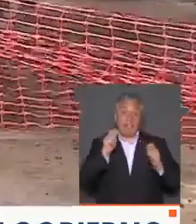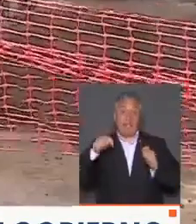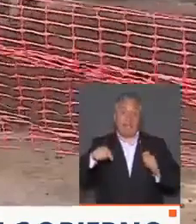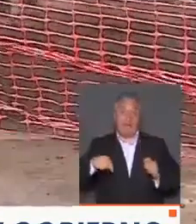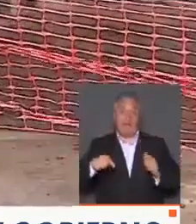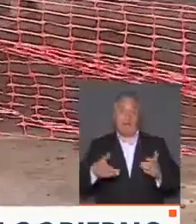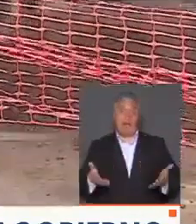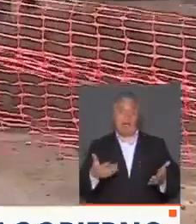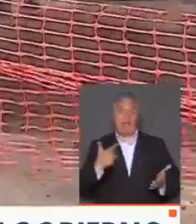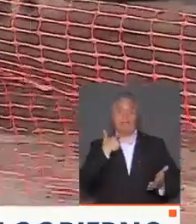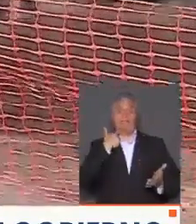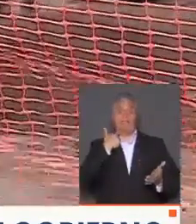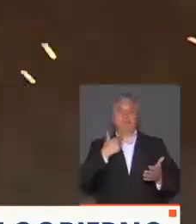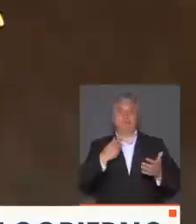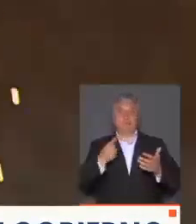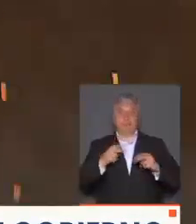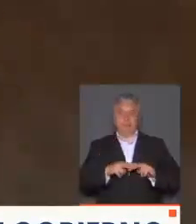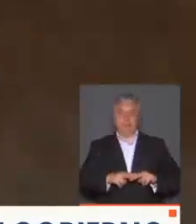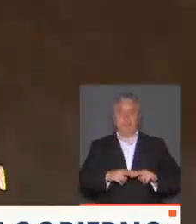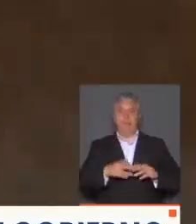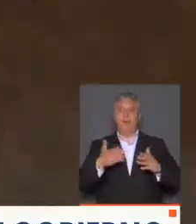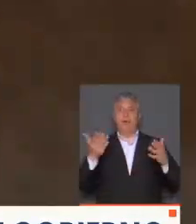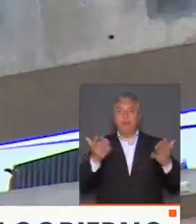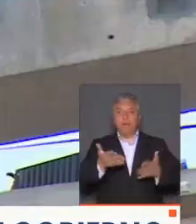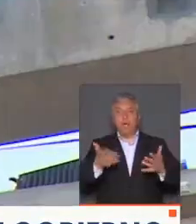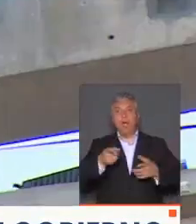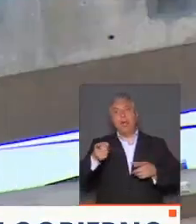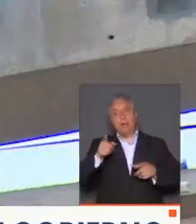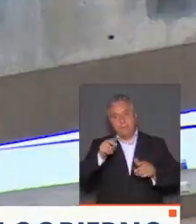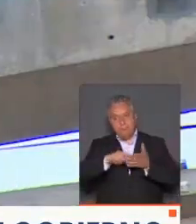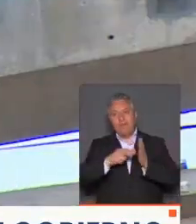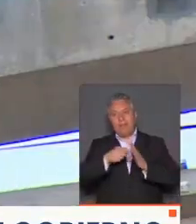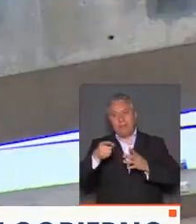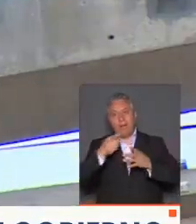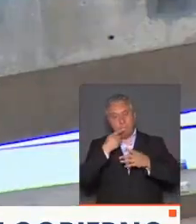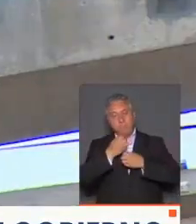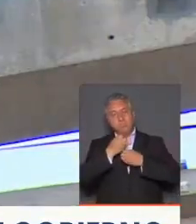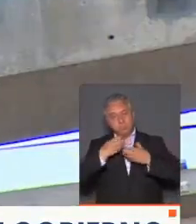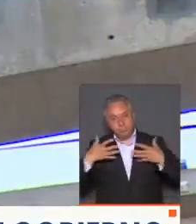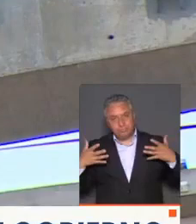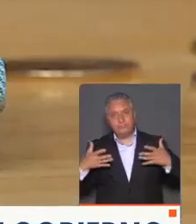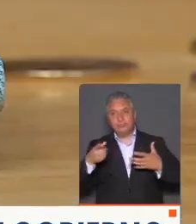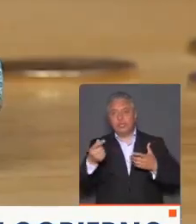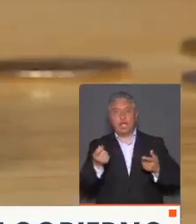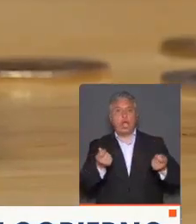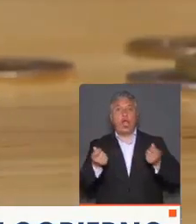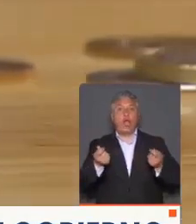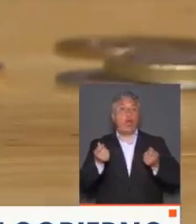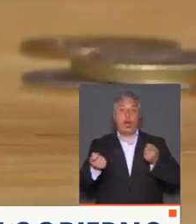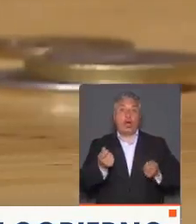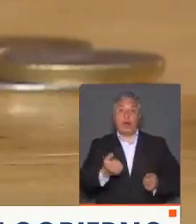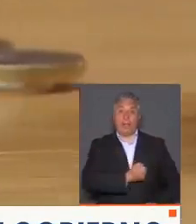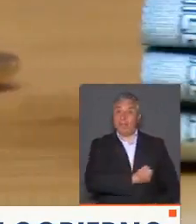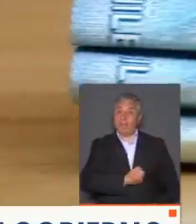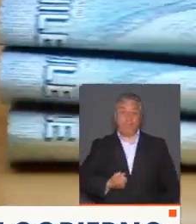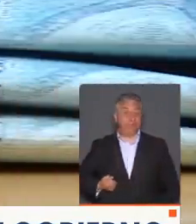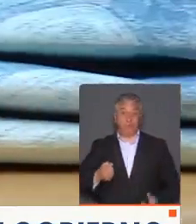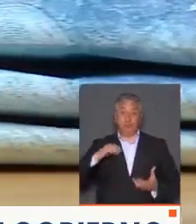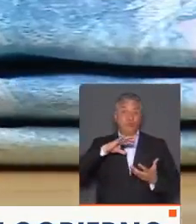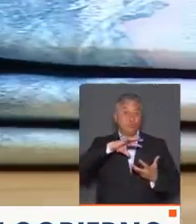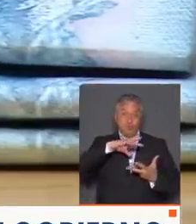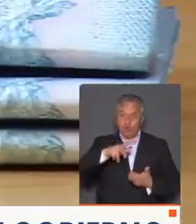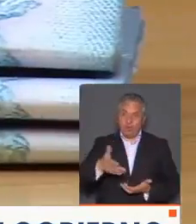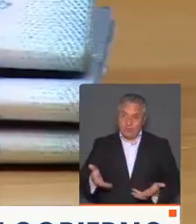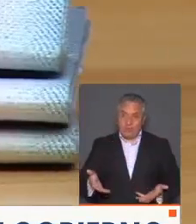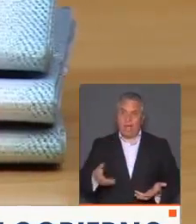un menor impulso externo debido a la presión inflacionaria y a un contexto de desaceleración económica mundial se suma factores internos como